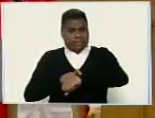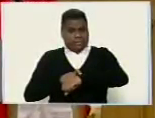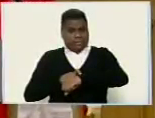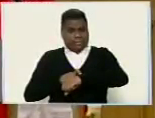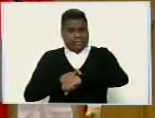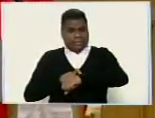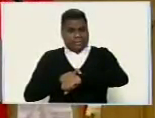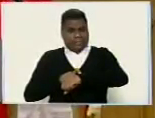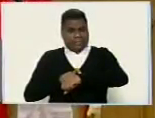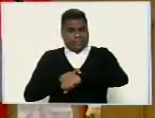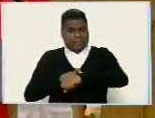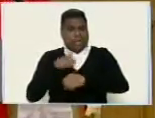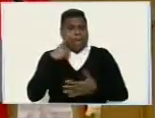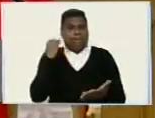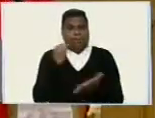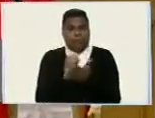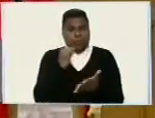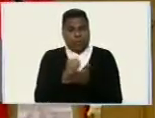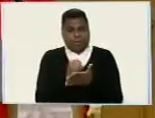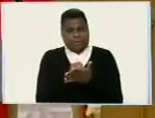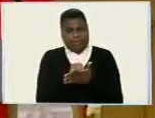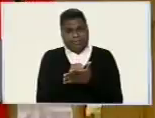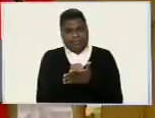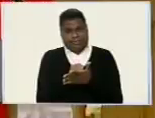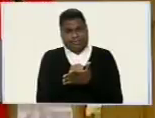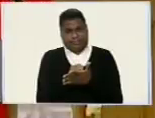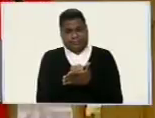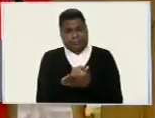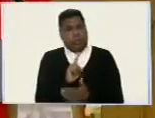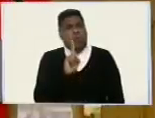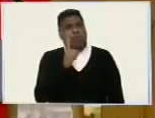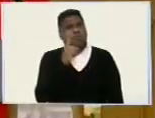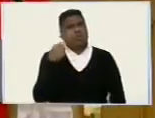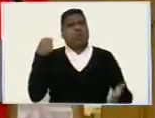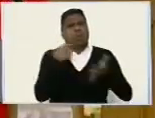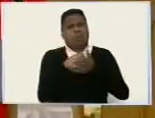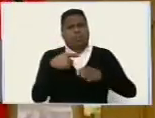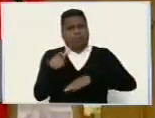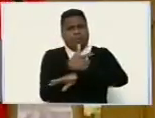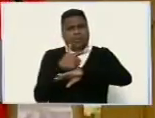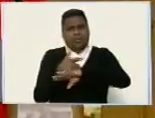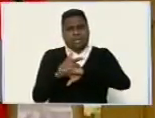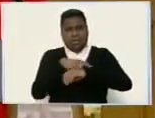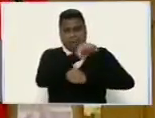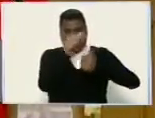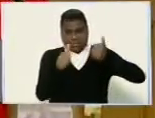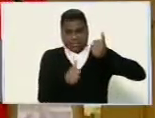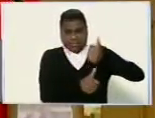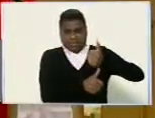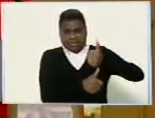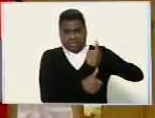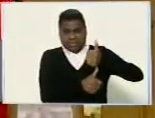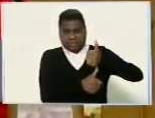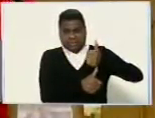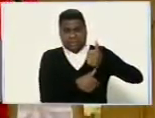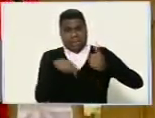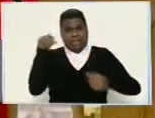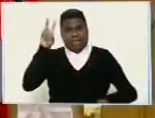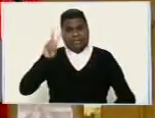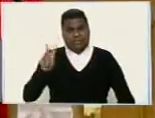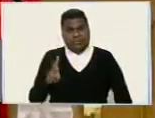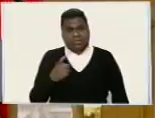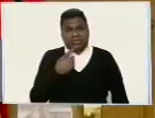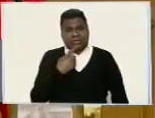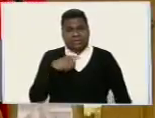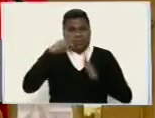a los que se ha sometido Diosdado a prueba. Uno de ellos, el golpe de Estado. Diosdado era vicepresidente de la República. Y los medios